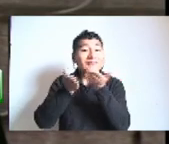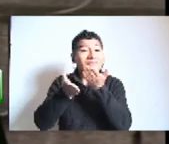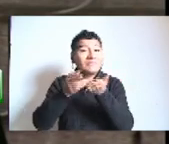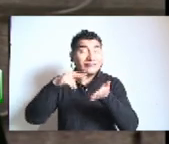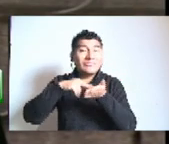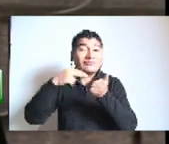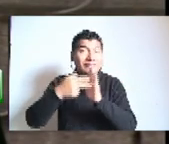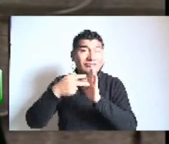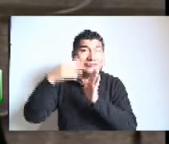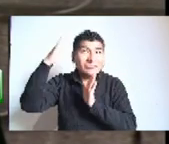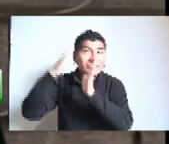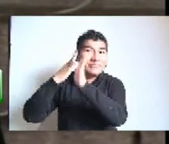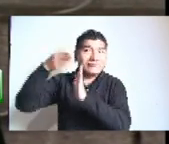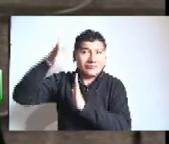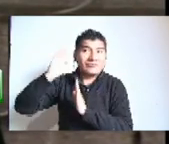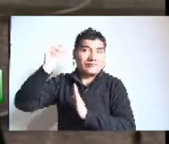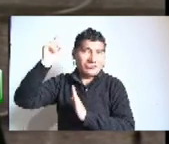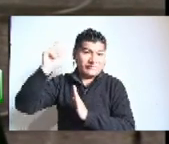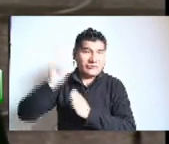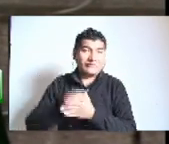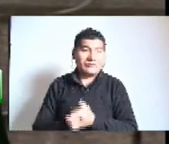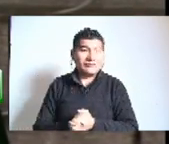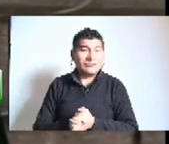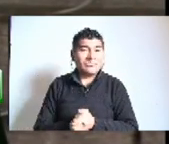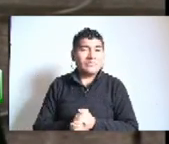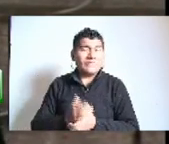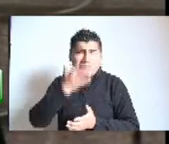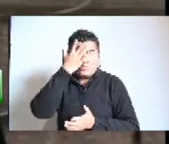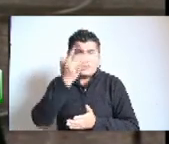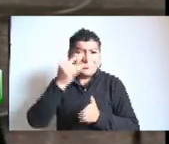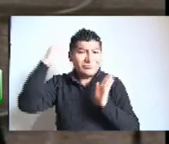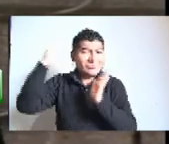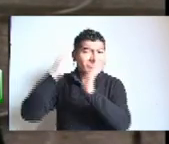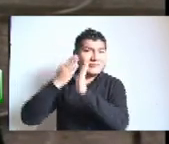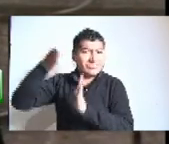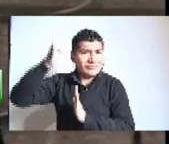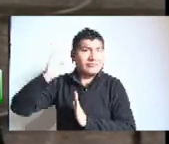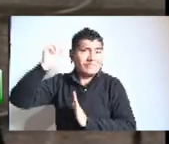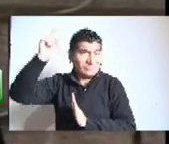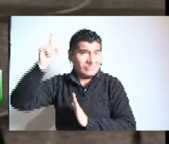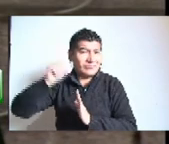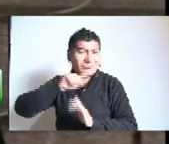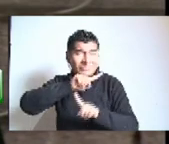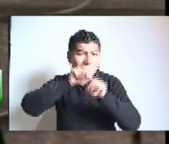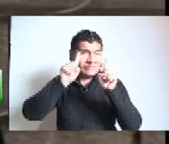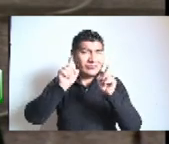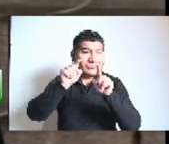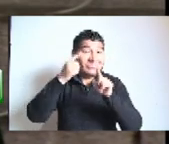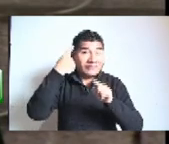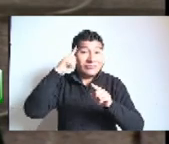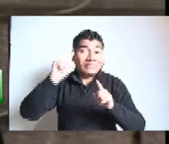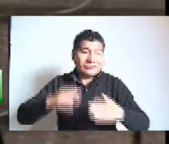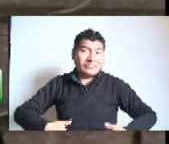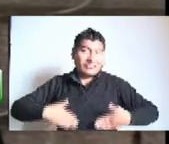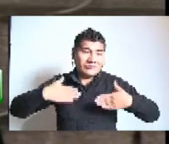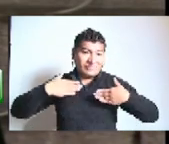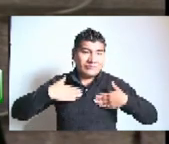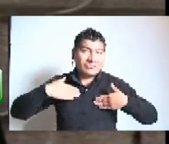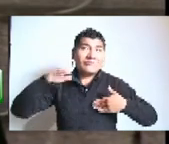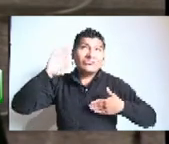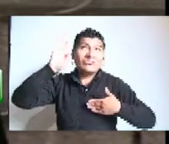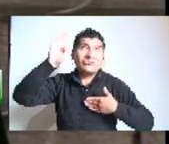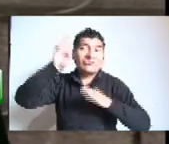estar delante de Dios. ¿Y por qué estar delante de Dios? Para vivir según